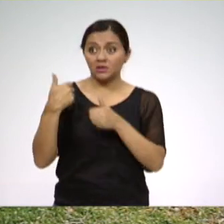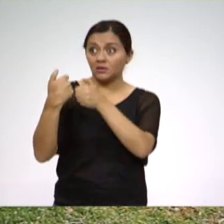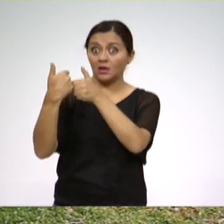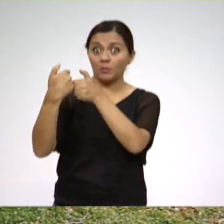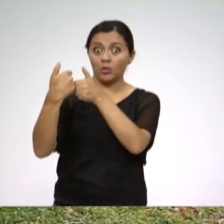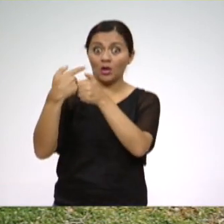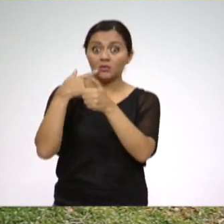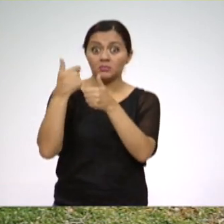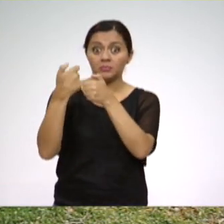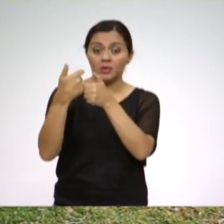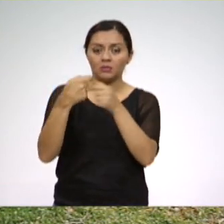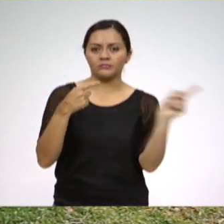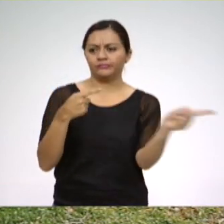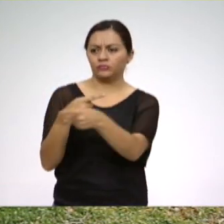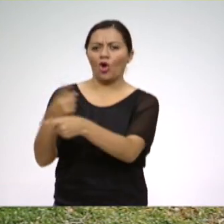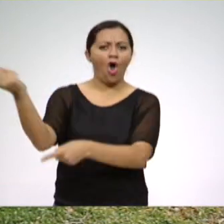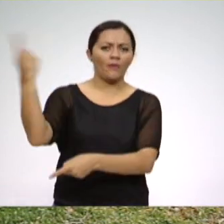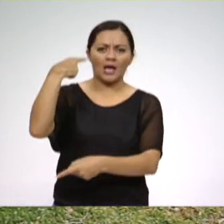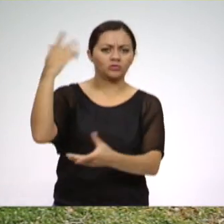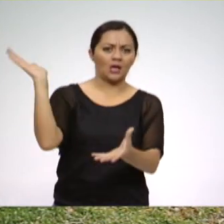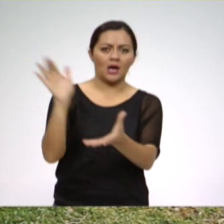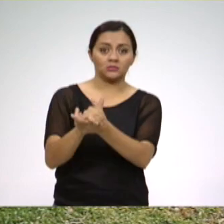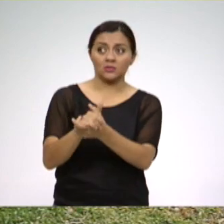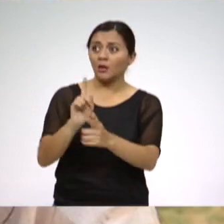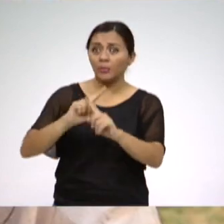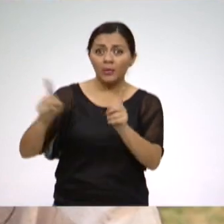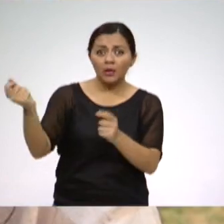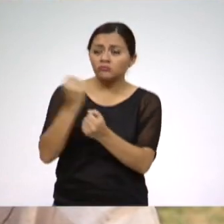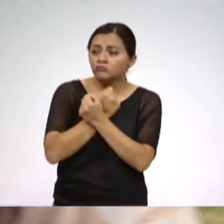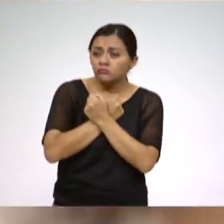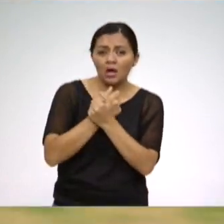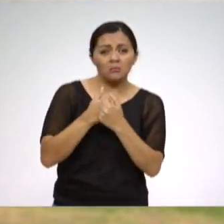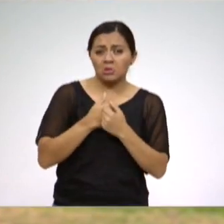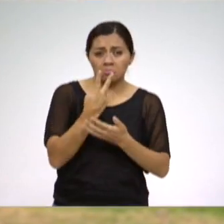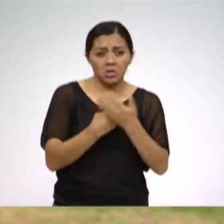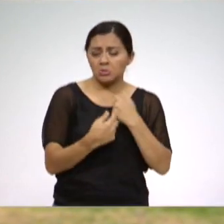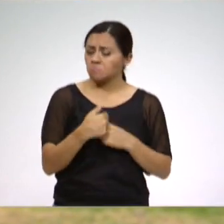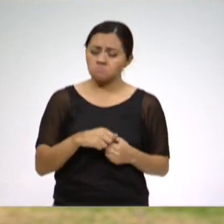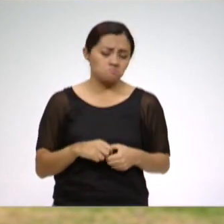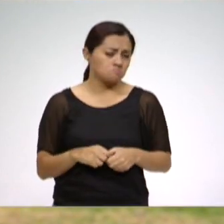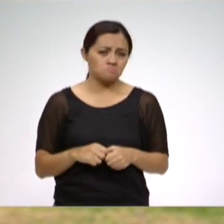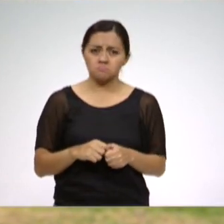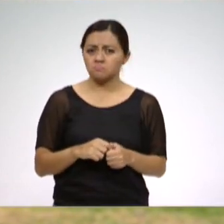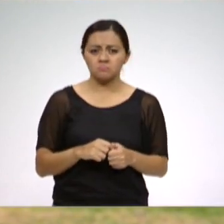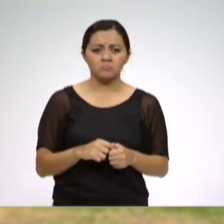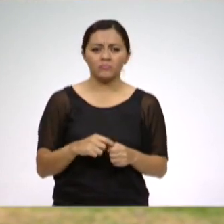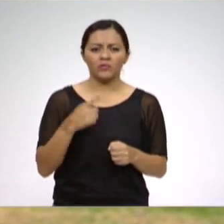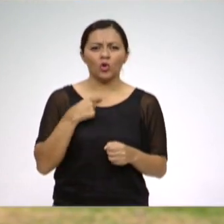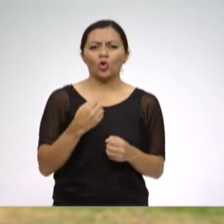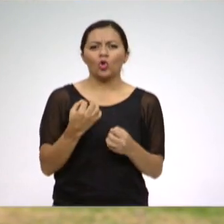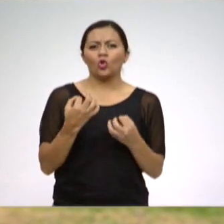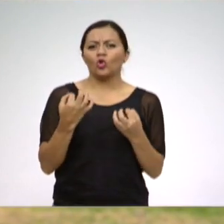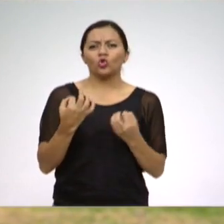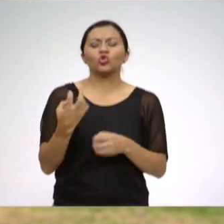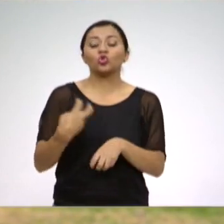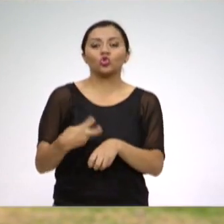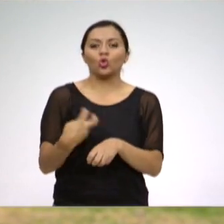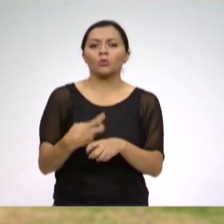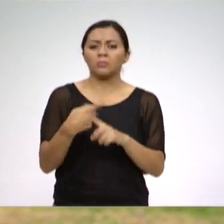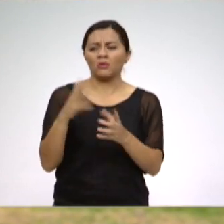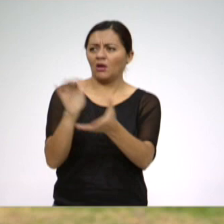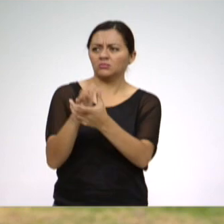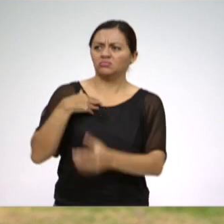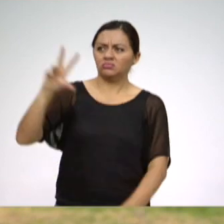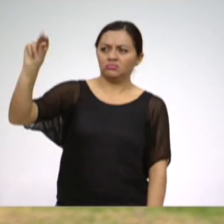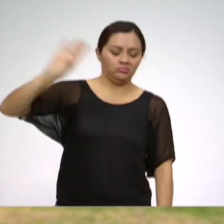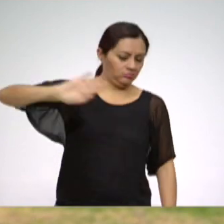que mis papás le obligaran a casarse conmigo, más no porque me quisiera a mí o quisiera a mi hijo. Fue el último golpe que yo di y dije, no, yo aquí no me caso,